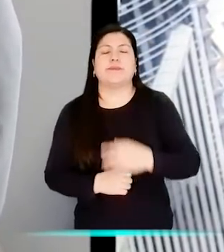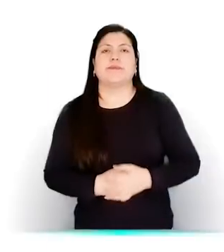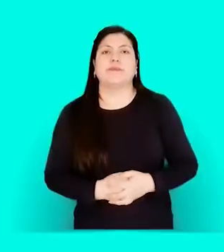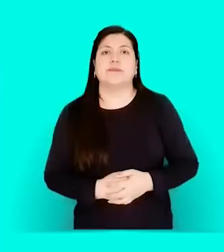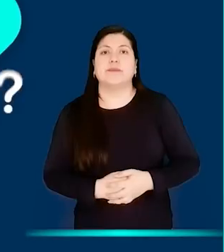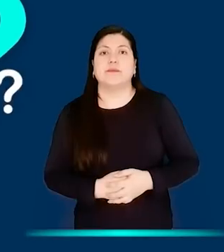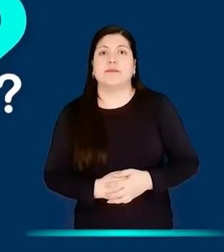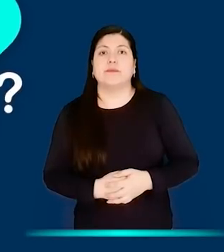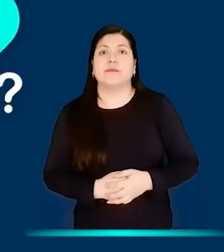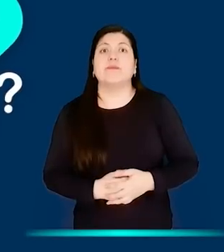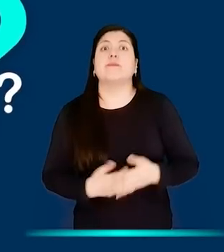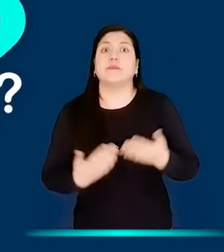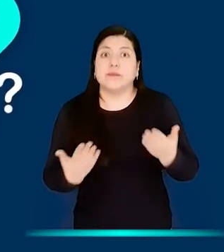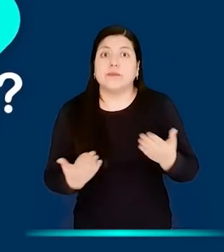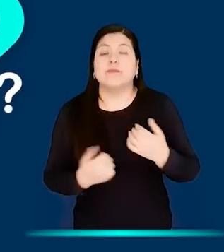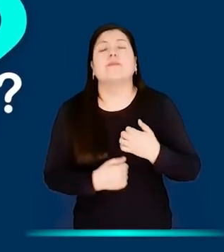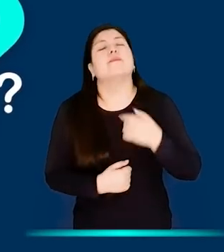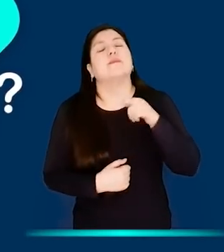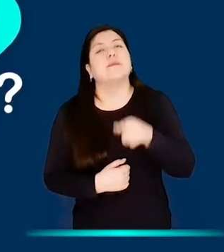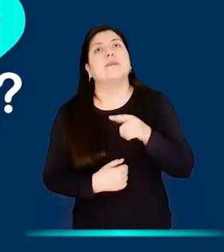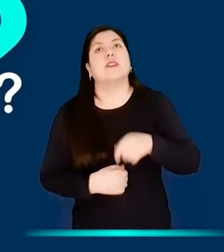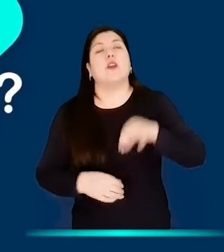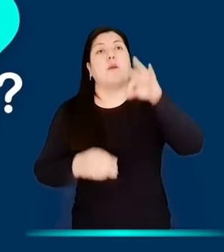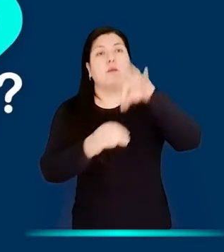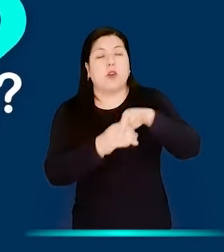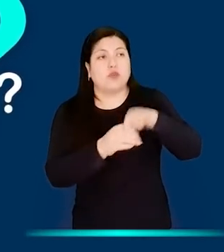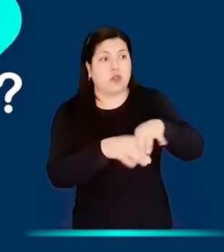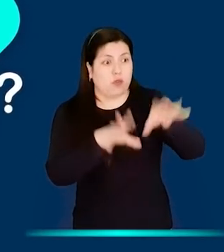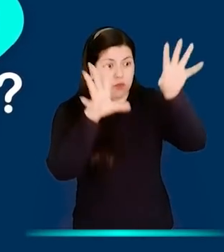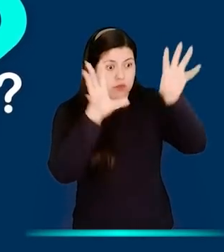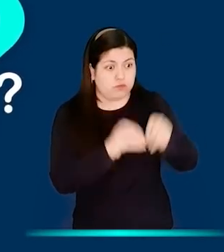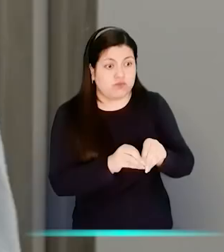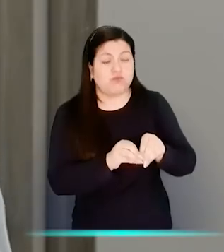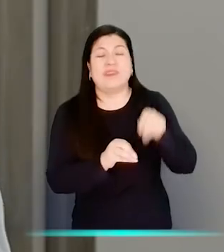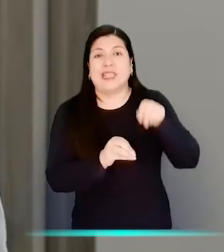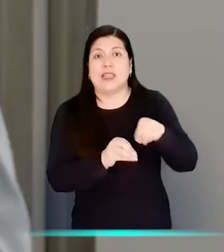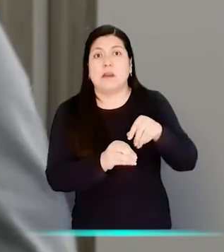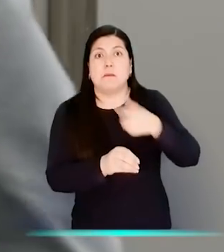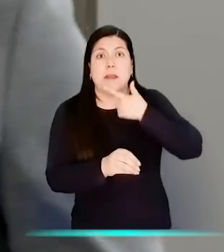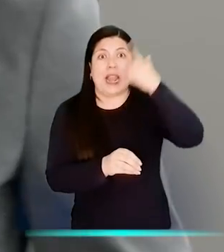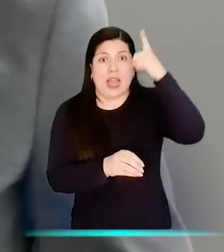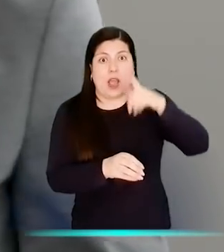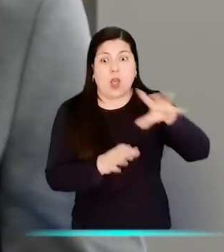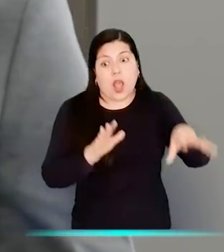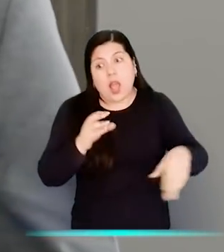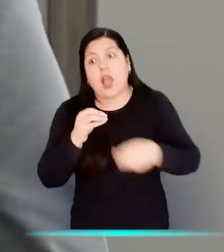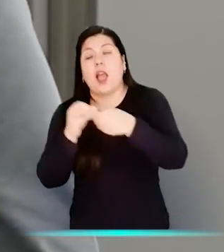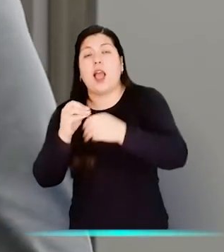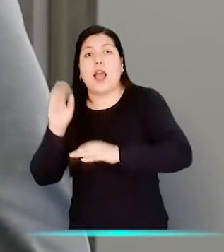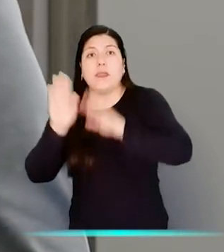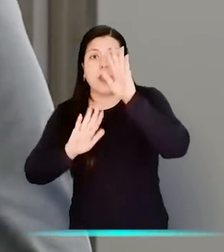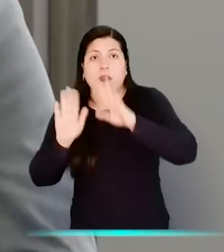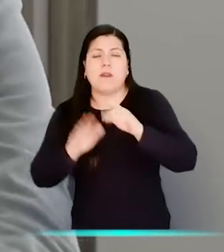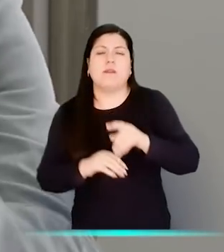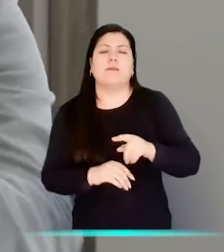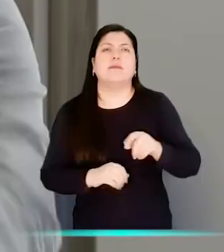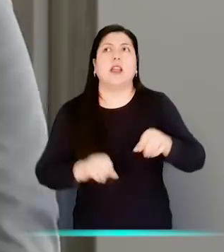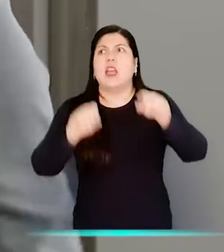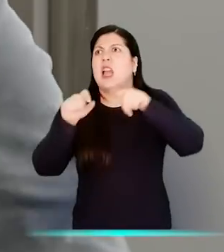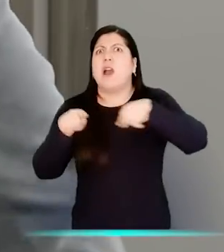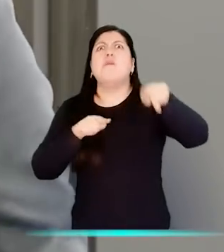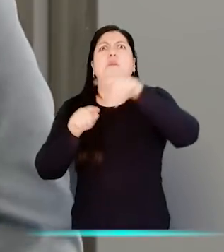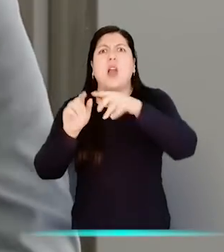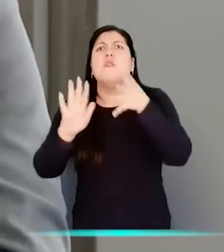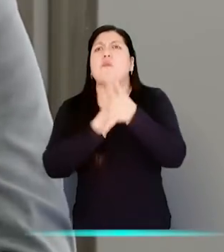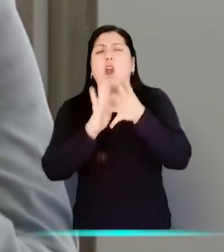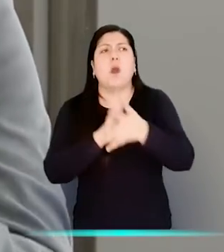anteriormente. Buenas, ¿el voto en blanco le suma a algún candidato al final del conteo? Es un mito que siempre se ha tenido y se replica, que